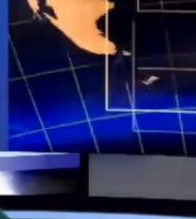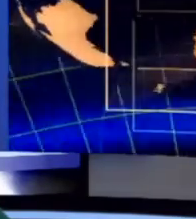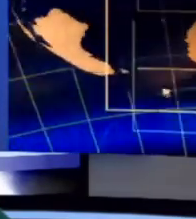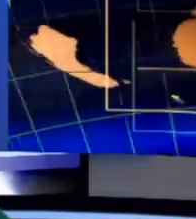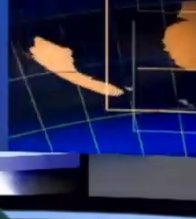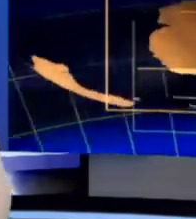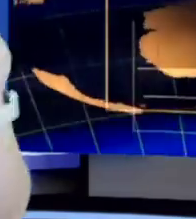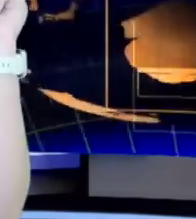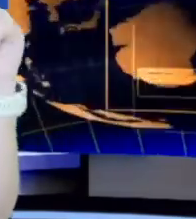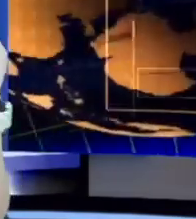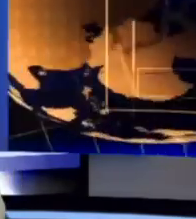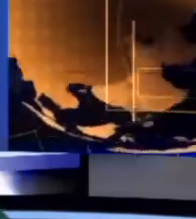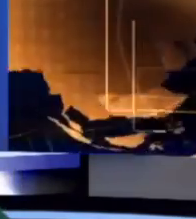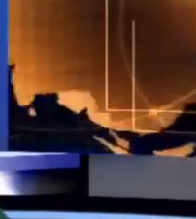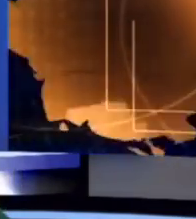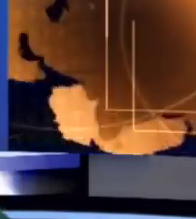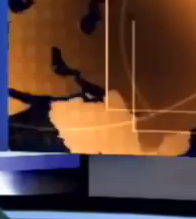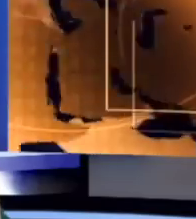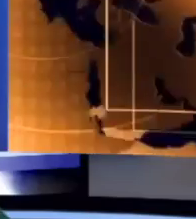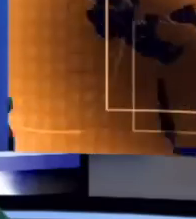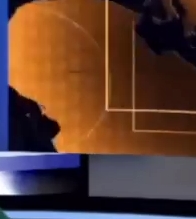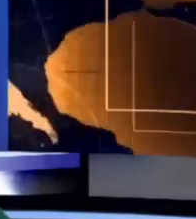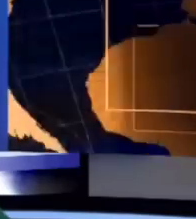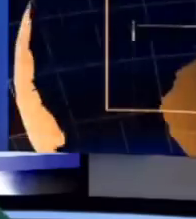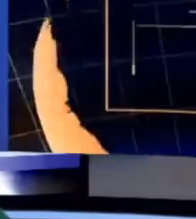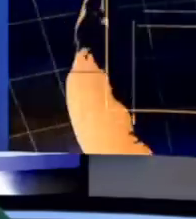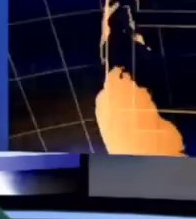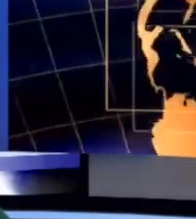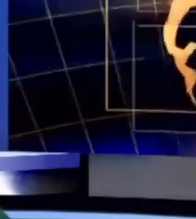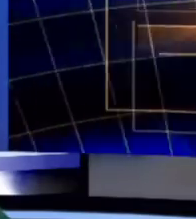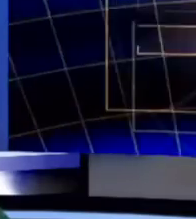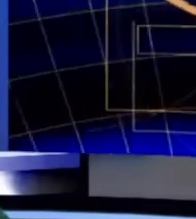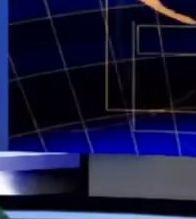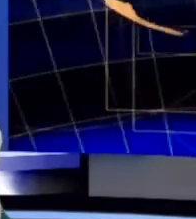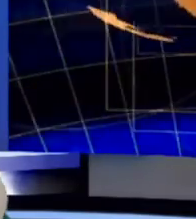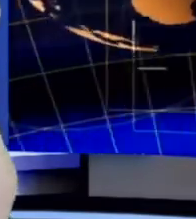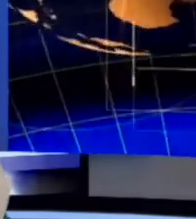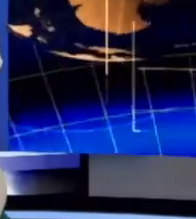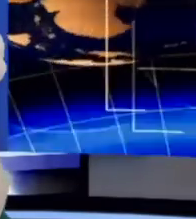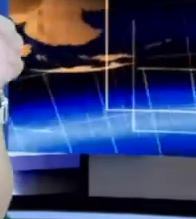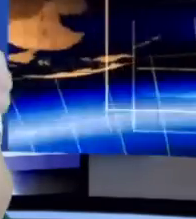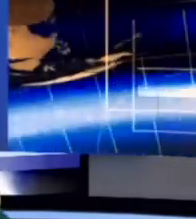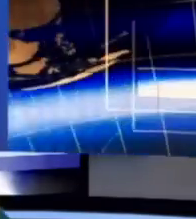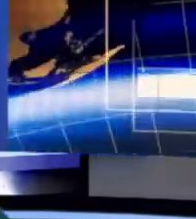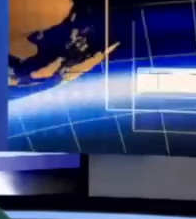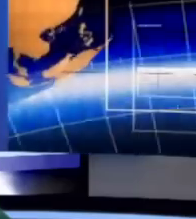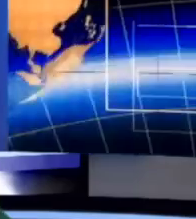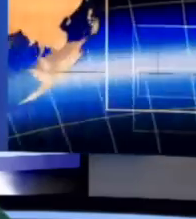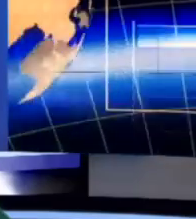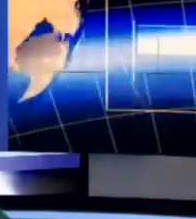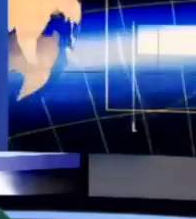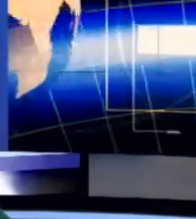acompañarnos. Yo soy Carolina García. Suscríbanse y activen la campanita de las notificaciones. Compartan este video para que llegue a muchas más personas.